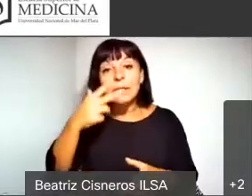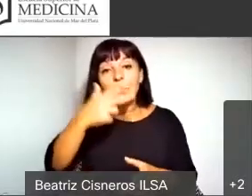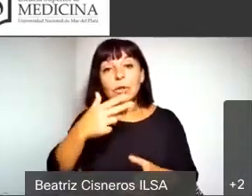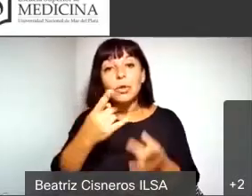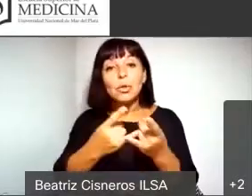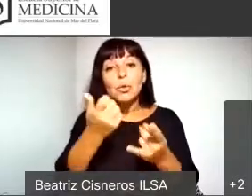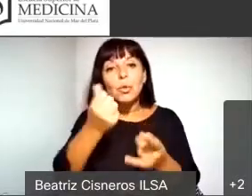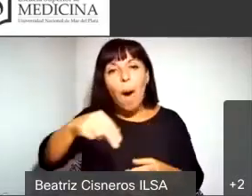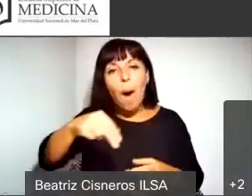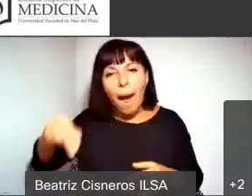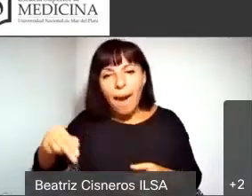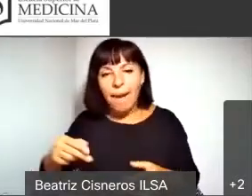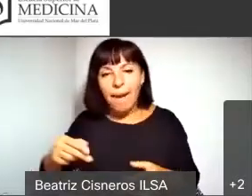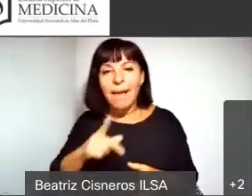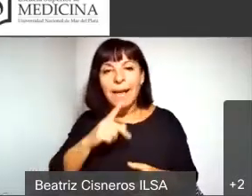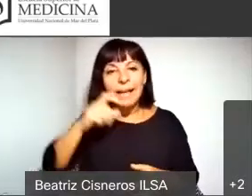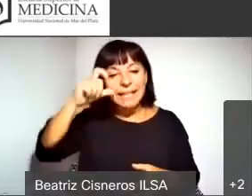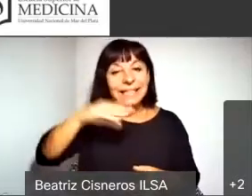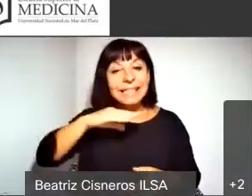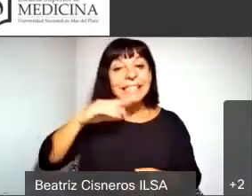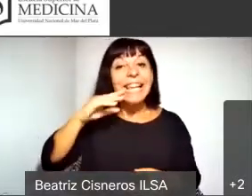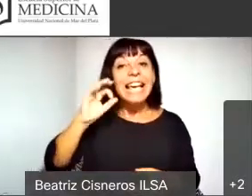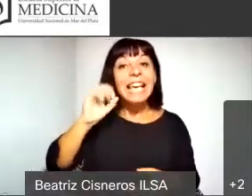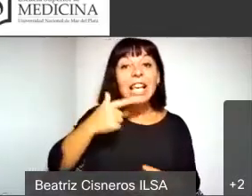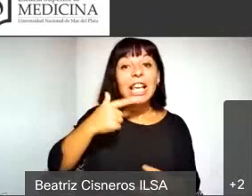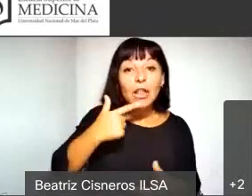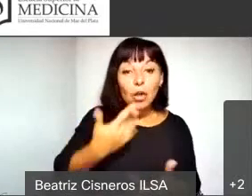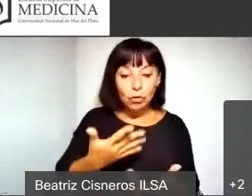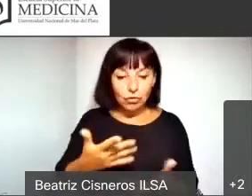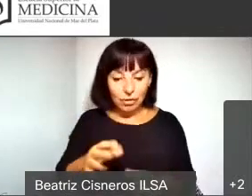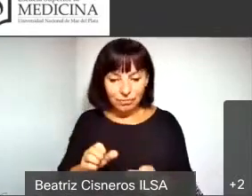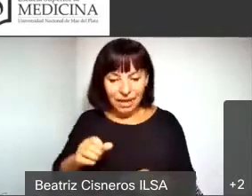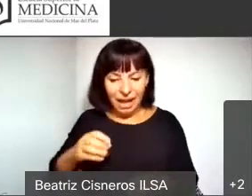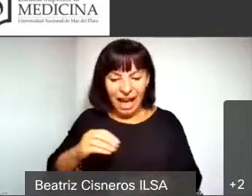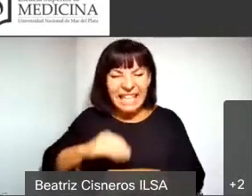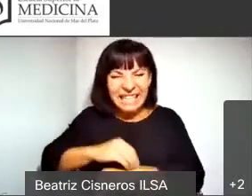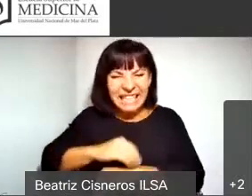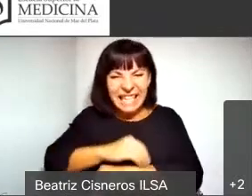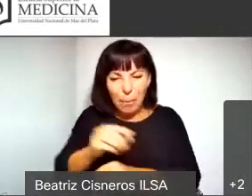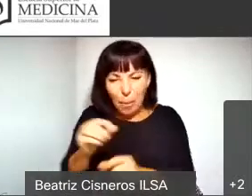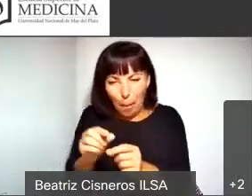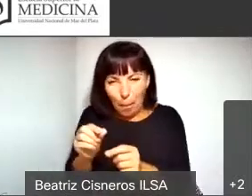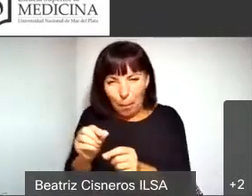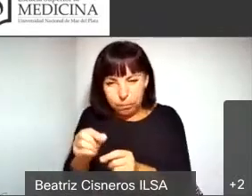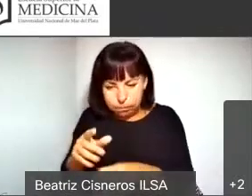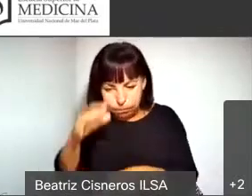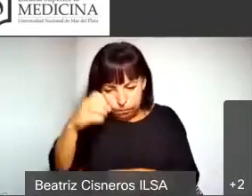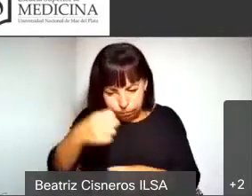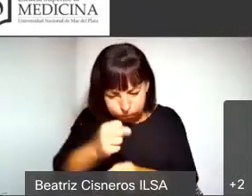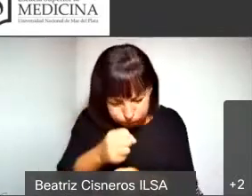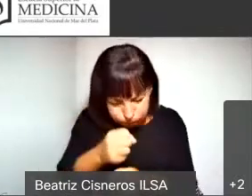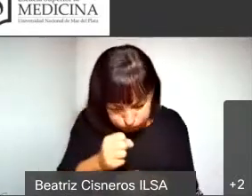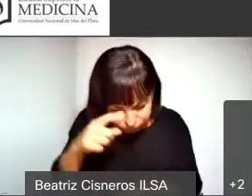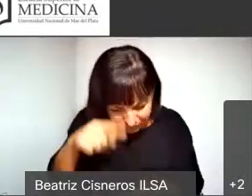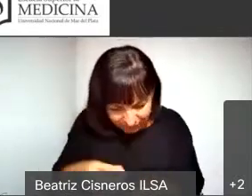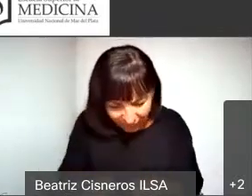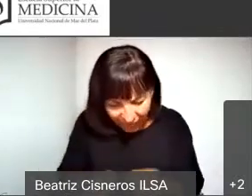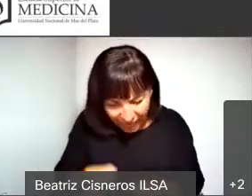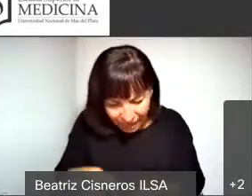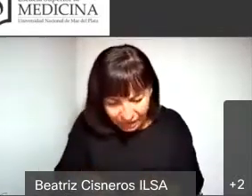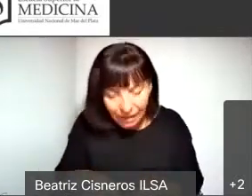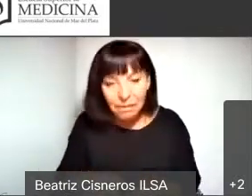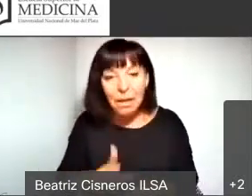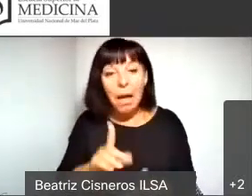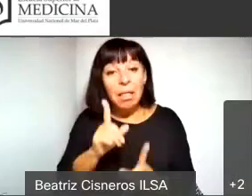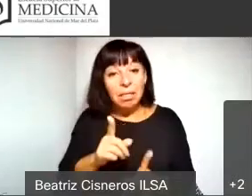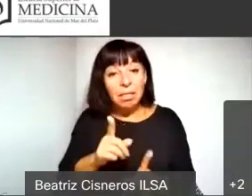embrionarios, principalmente con las cuerdas dorsales de los renacuajos, y llegó también a la misma conclusión de que los tejidos